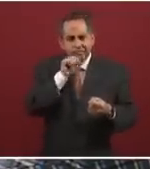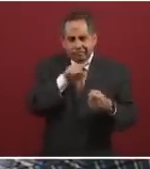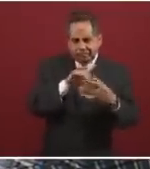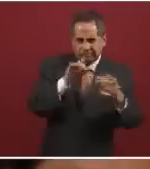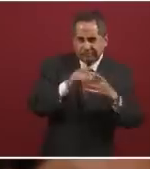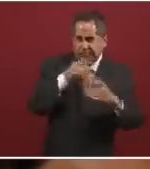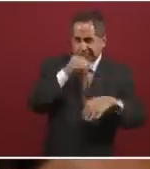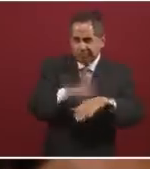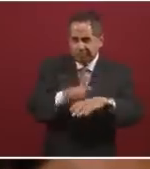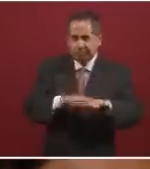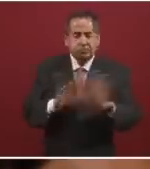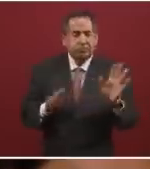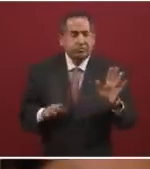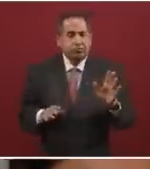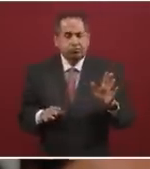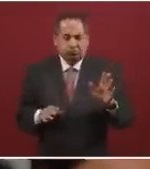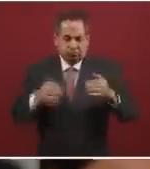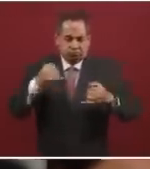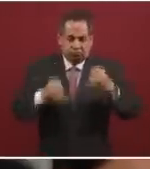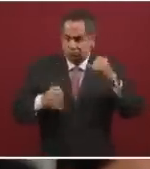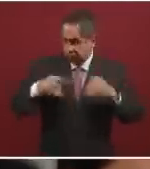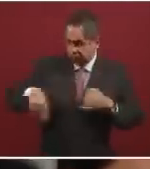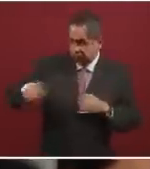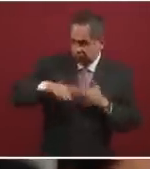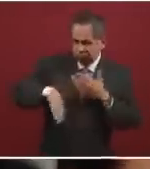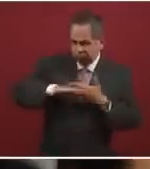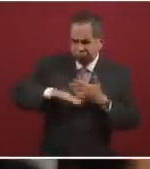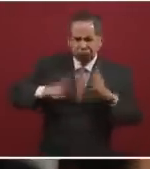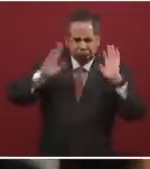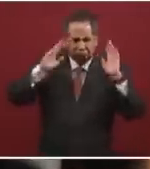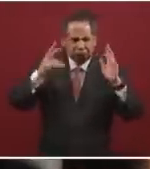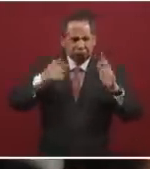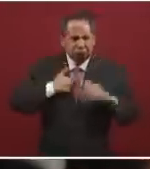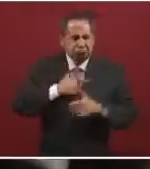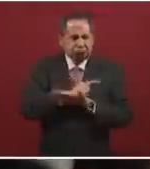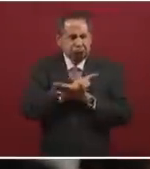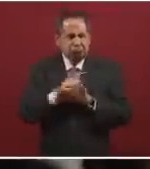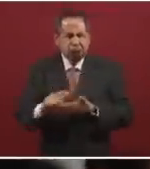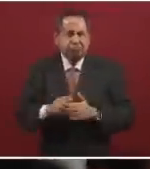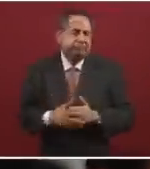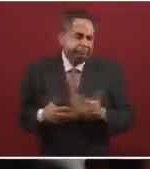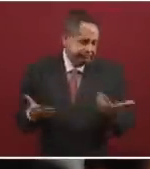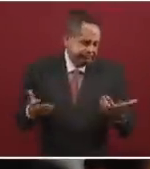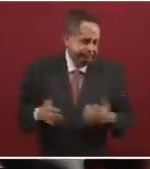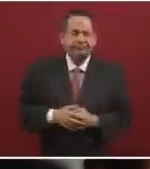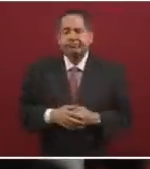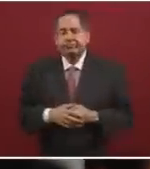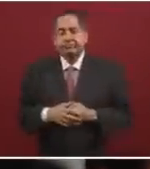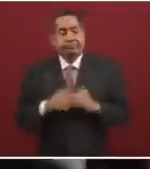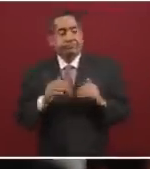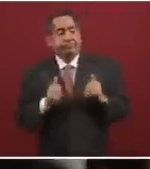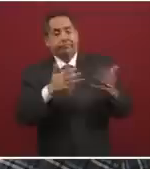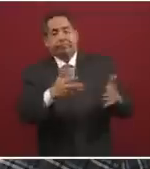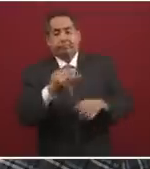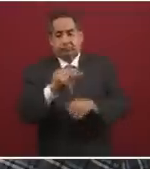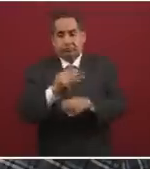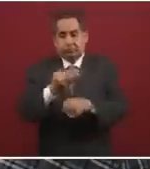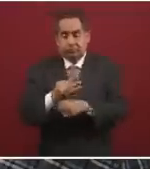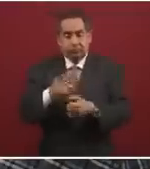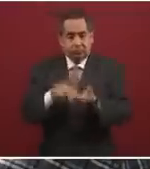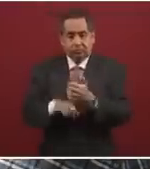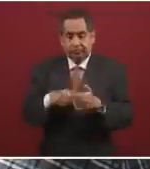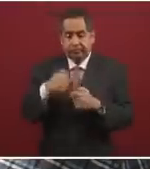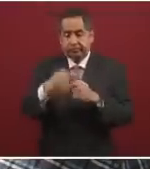señaló que nos juzgue quien quiera juzgarnos. Afuera, señor presidente, en este ánimo que va a suceder